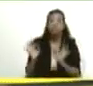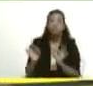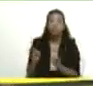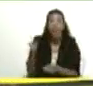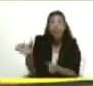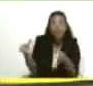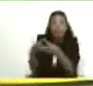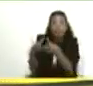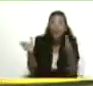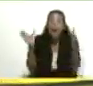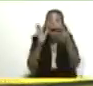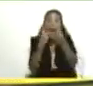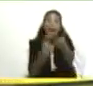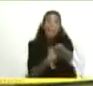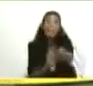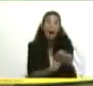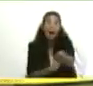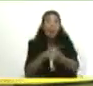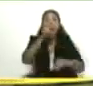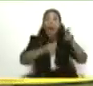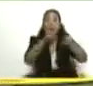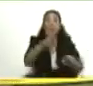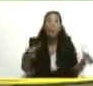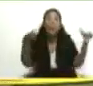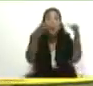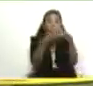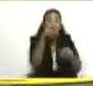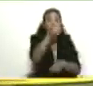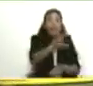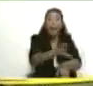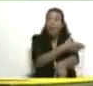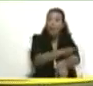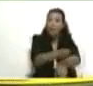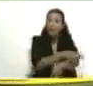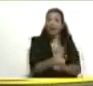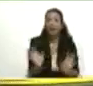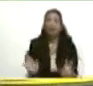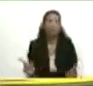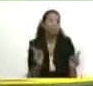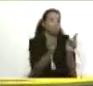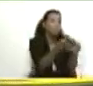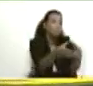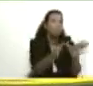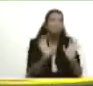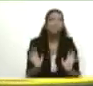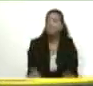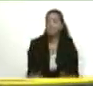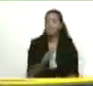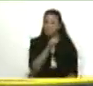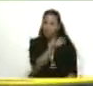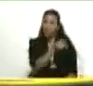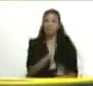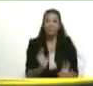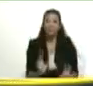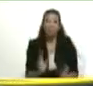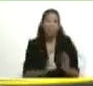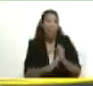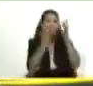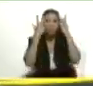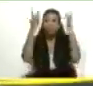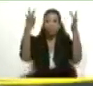Rafael era hermano de Ricardo Quintero y de Chu Quintero. Chu Quintero era un